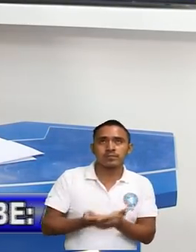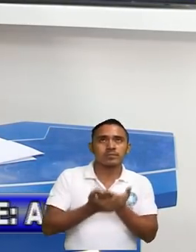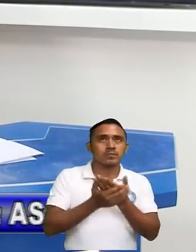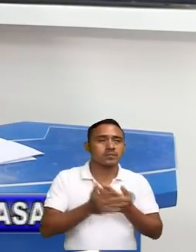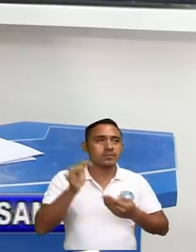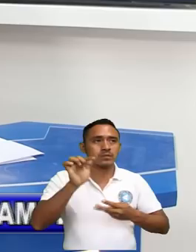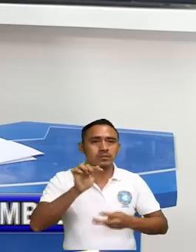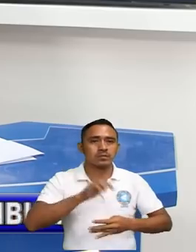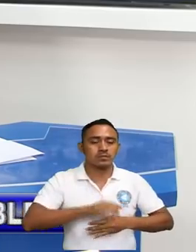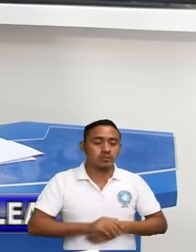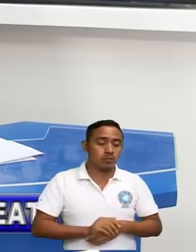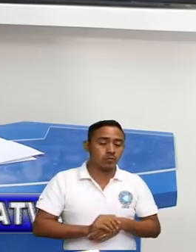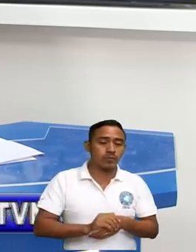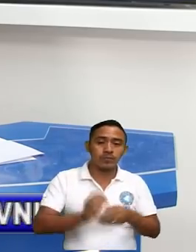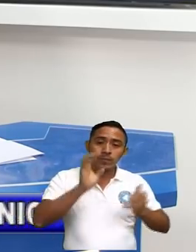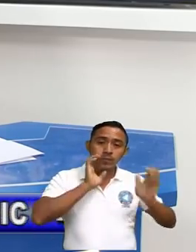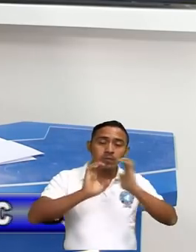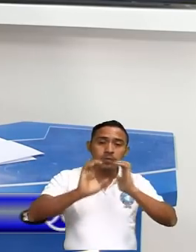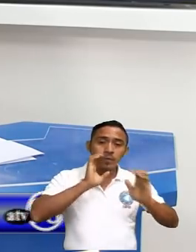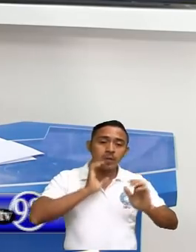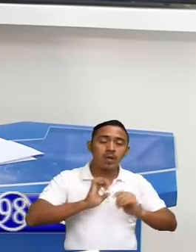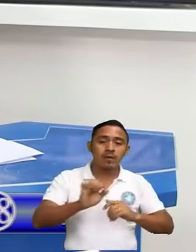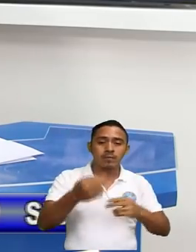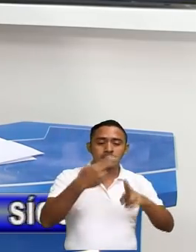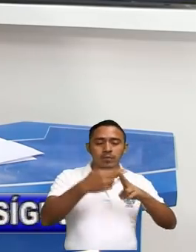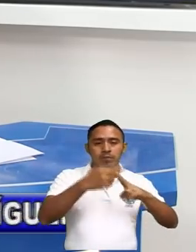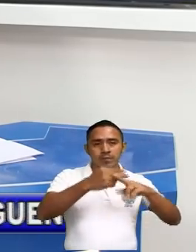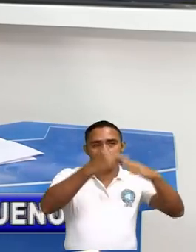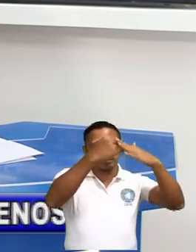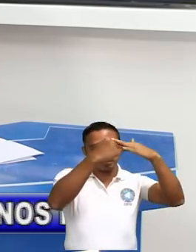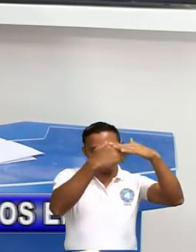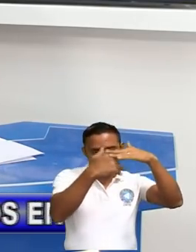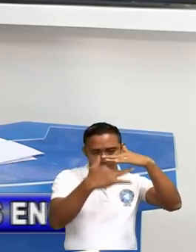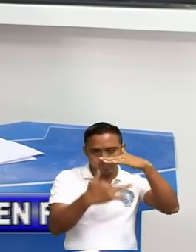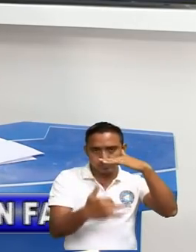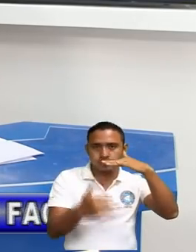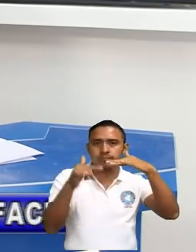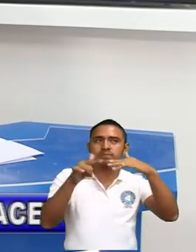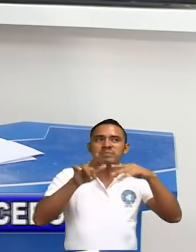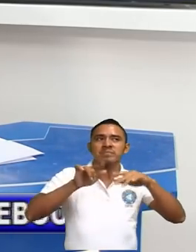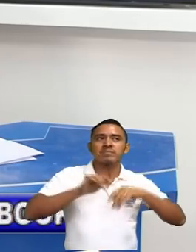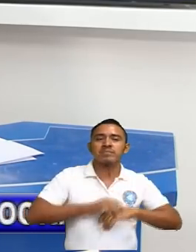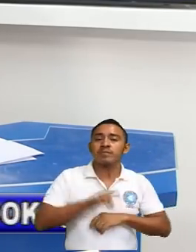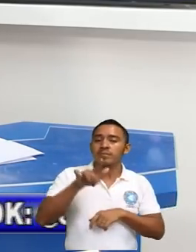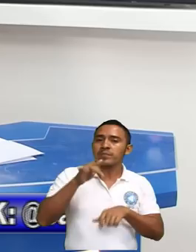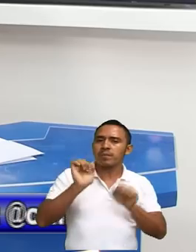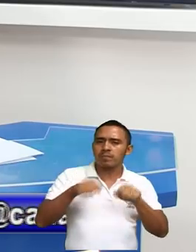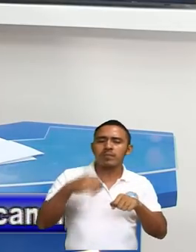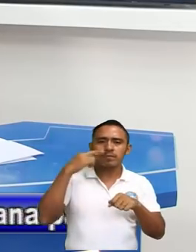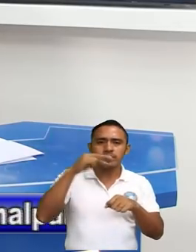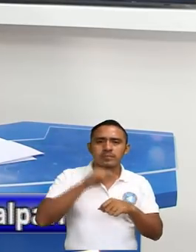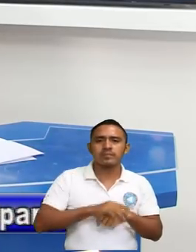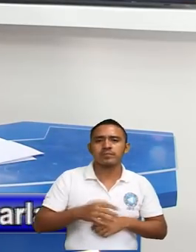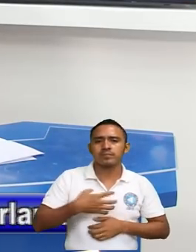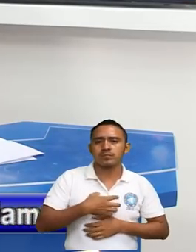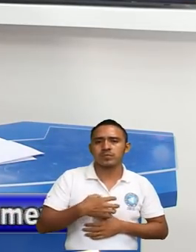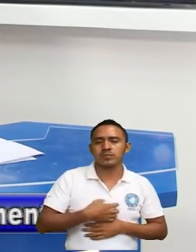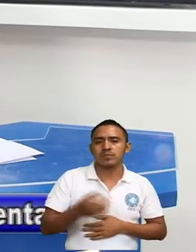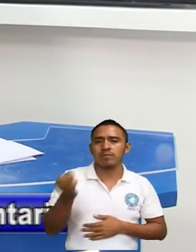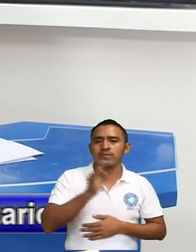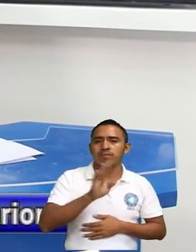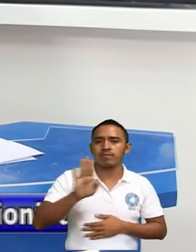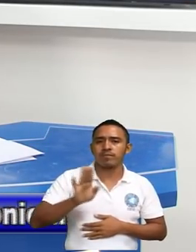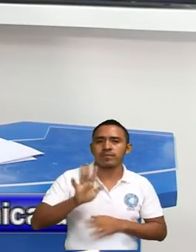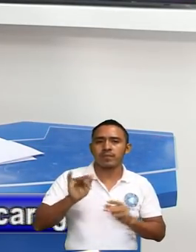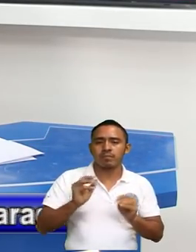la nota de prensa y al comunicado la lista con los nombres donde usted, si lo desea, puede verlo a través de nuestra red social en Facebook,